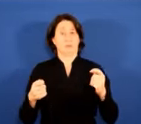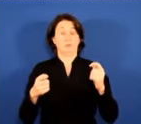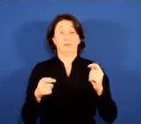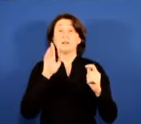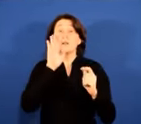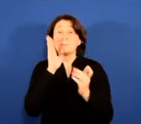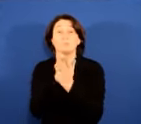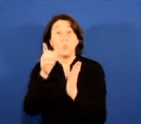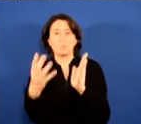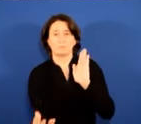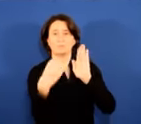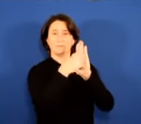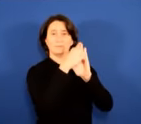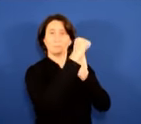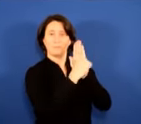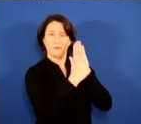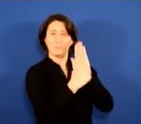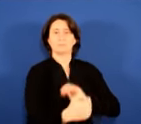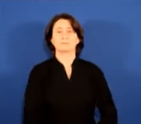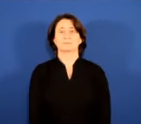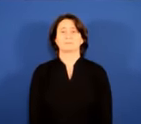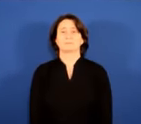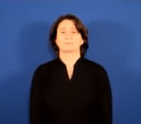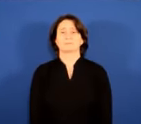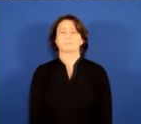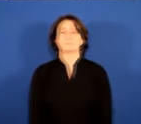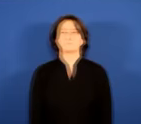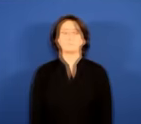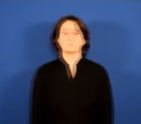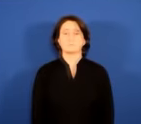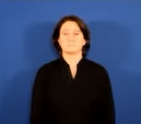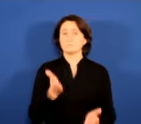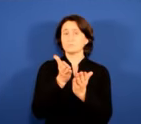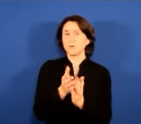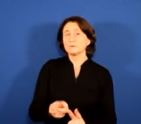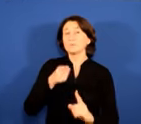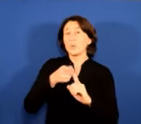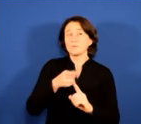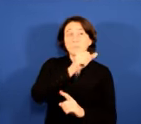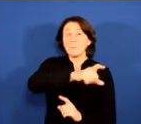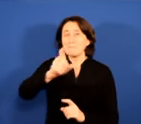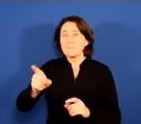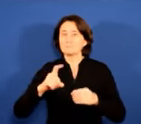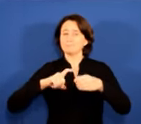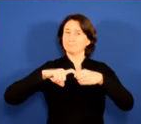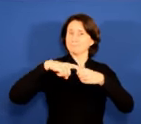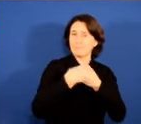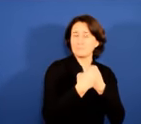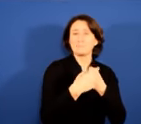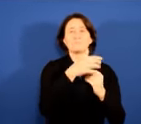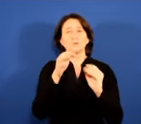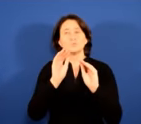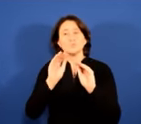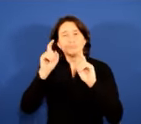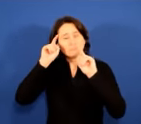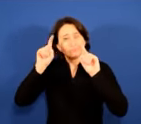entretenida actividad de su observación. Las jornadas serán los días 15, 22 y 29 de diciembre en las instalaciones del Urdaibai